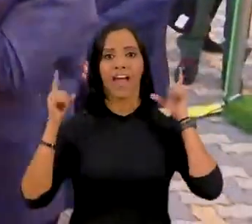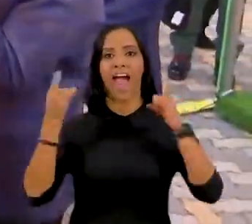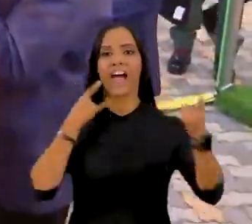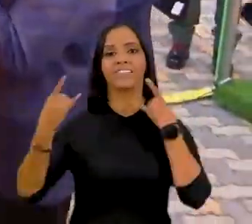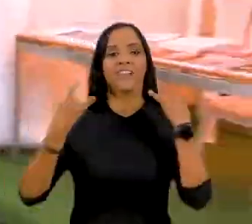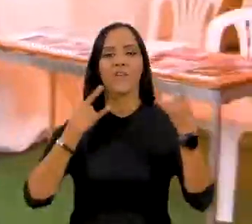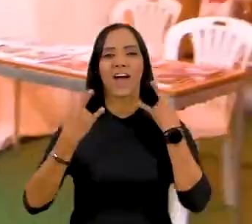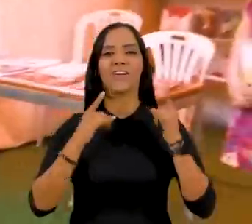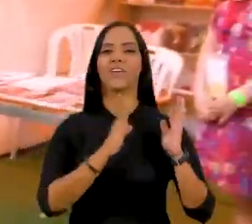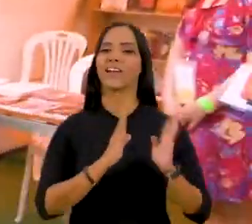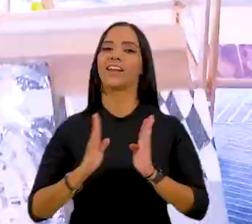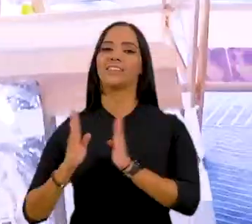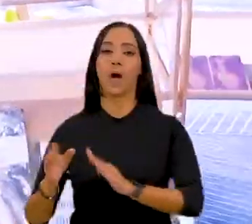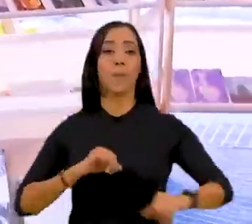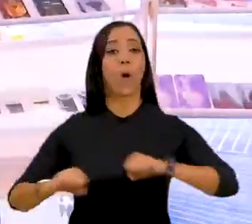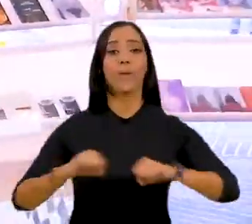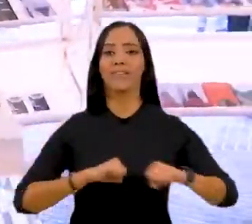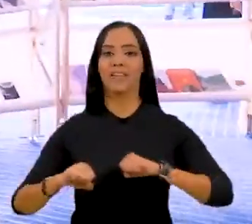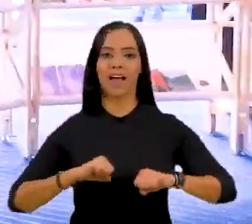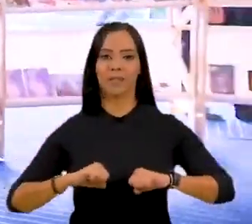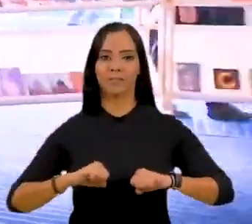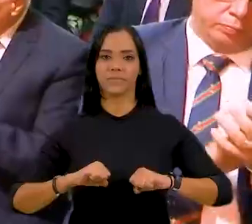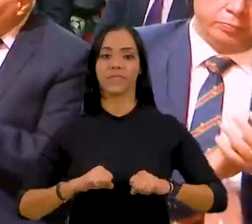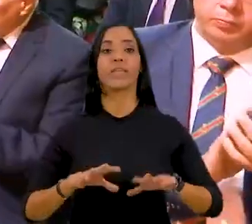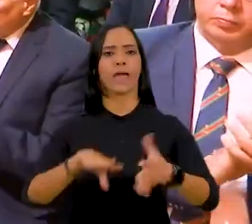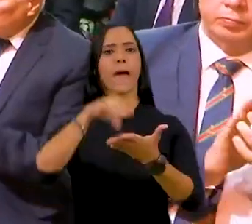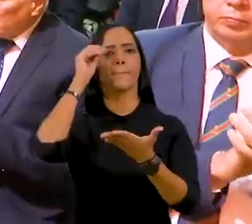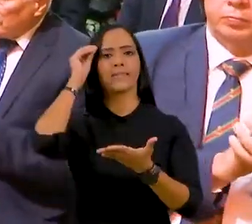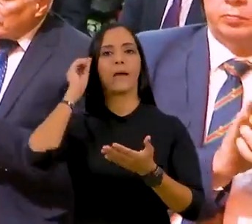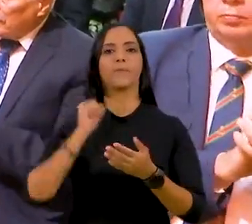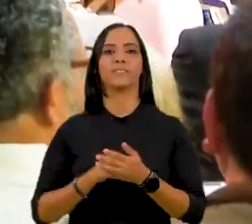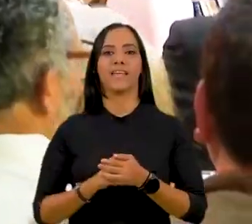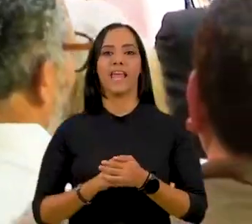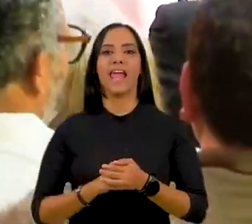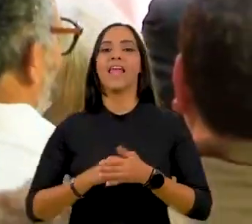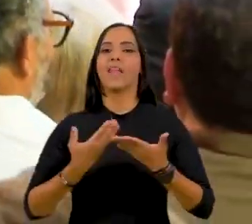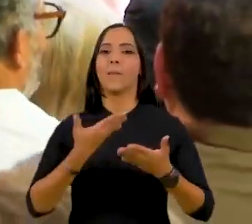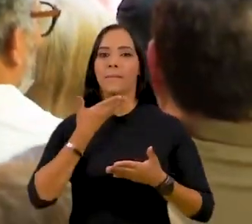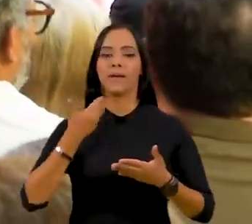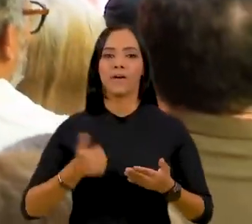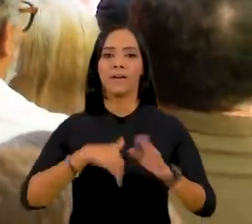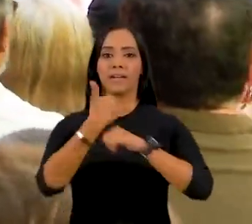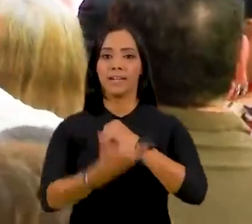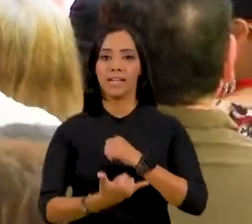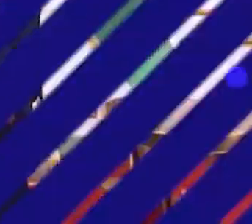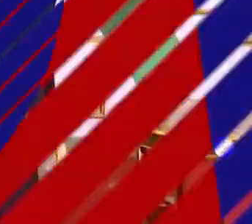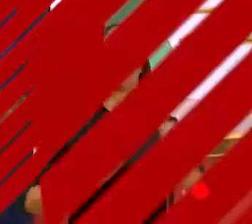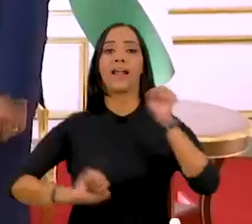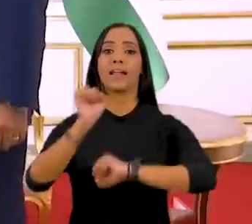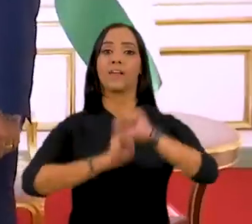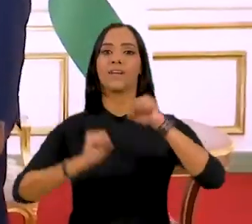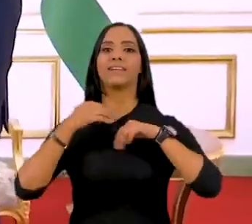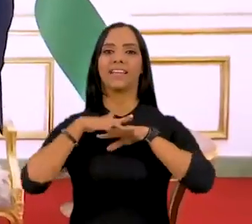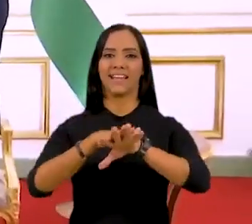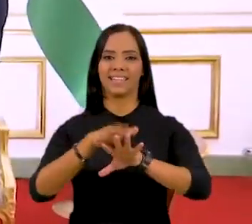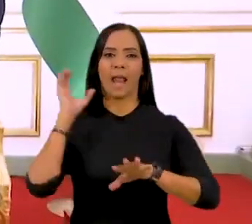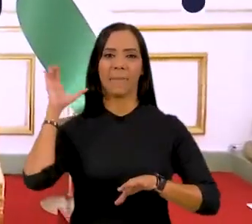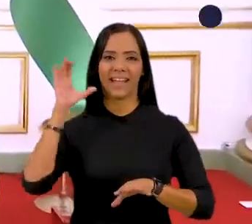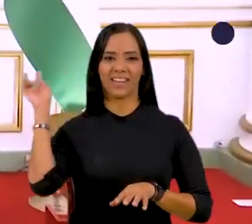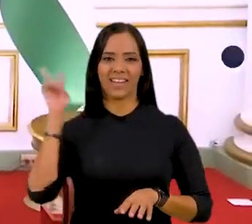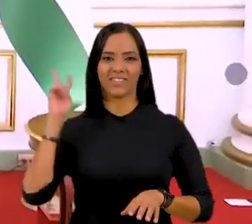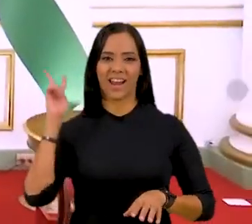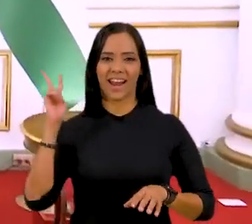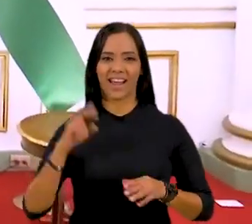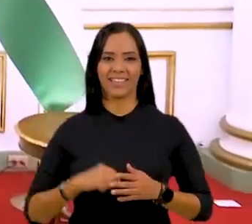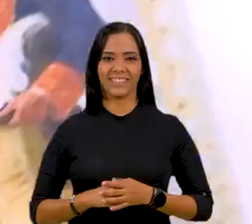despierto, activado, organizado, movilizado. Aprendamos la flexibilidad táctica para la defensa integral